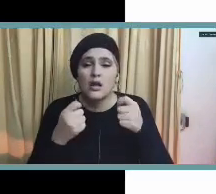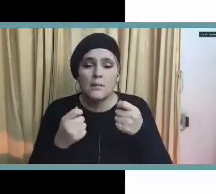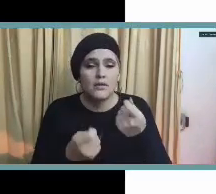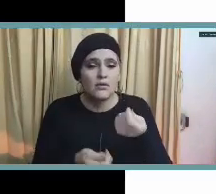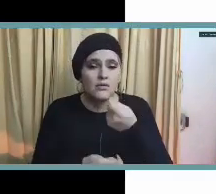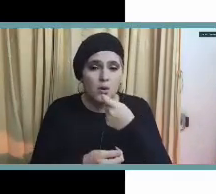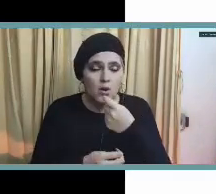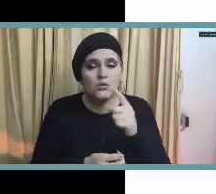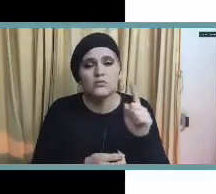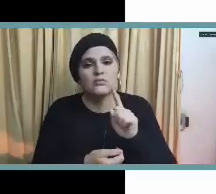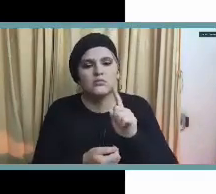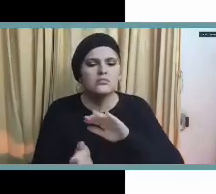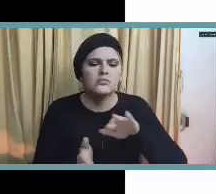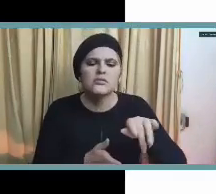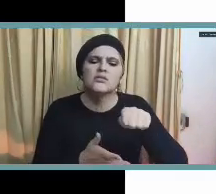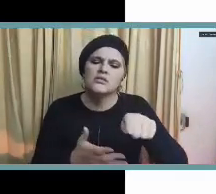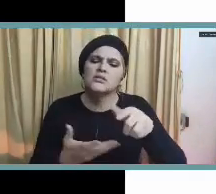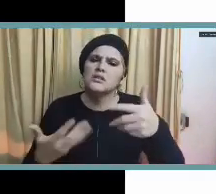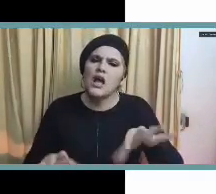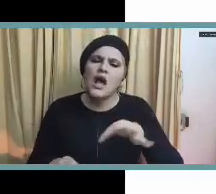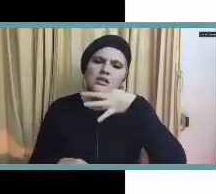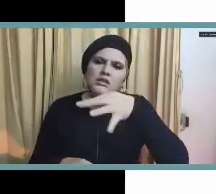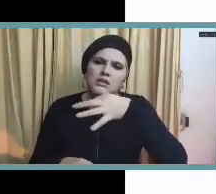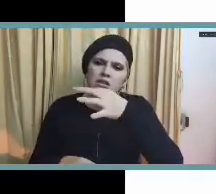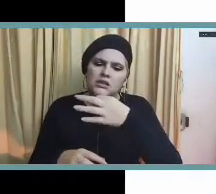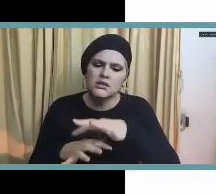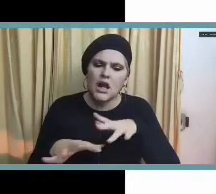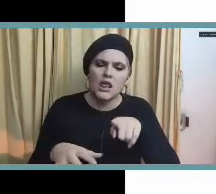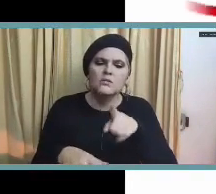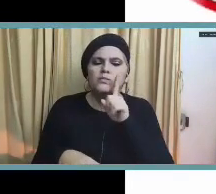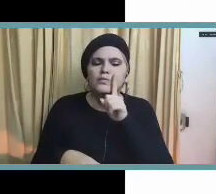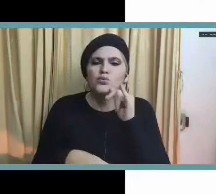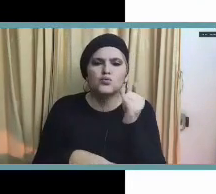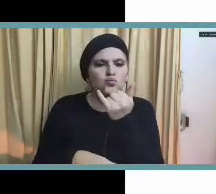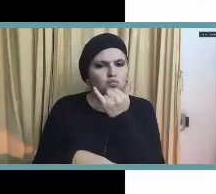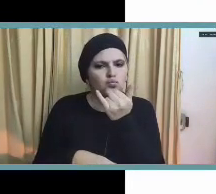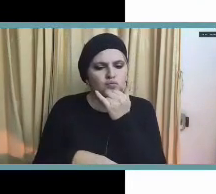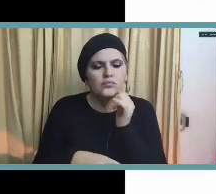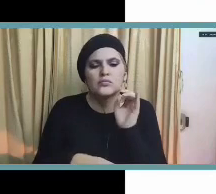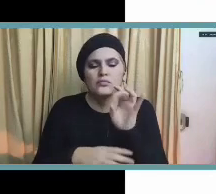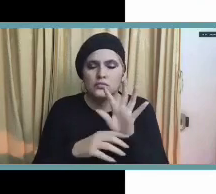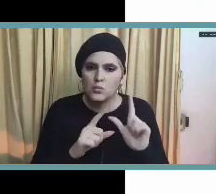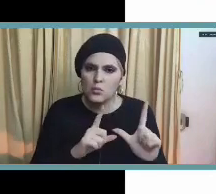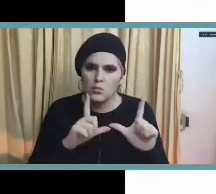en nuestro canal de YouTube. Solamente quiero